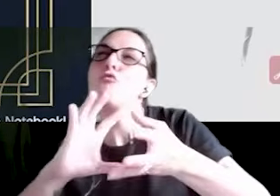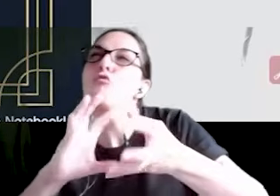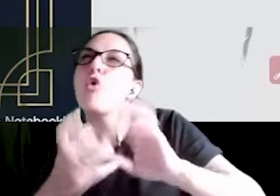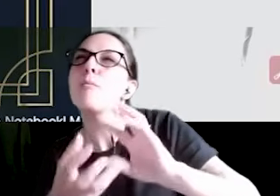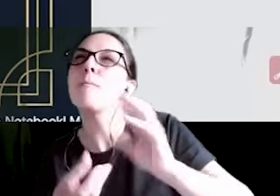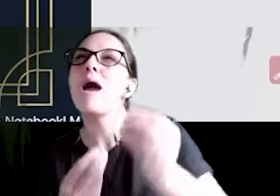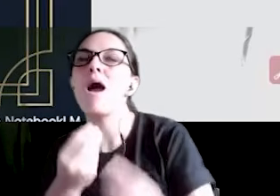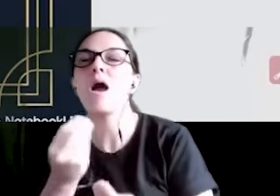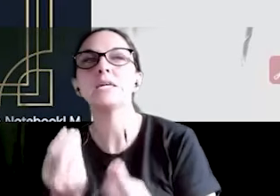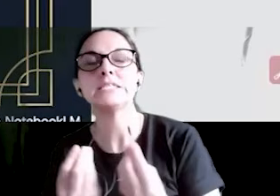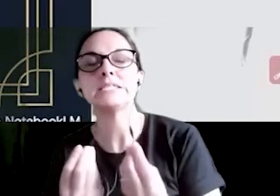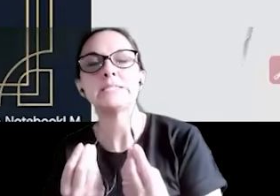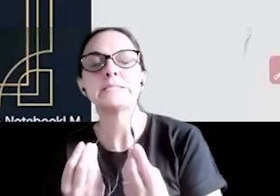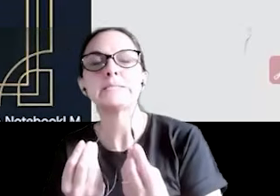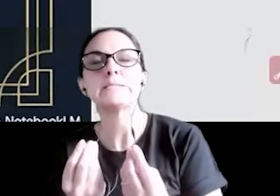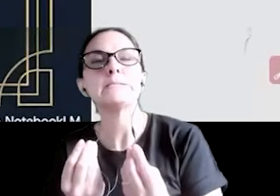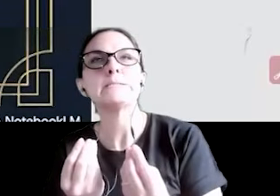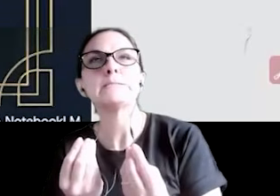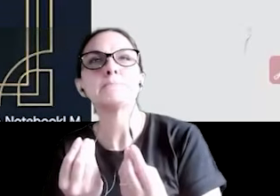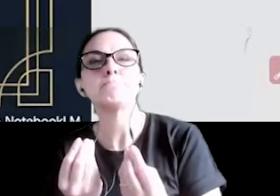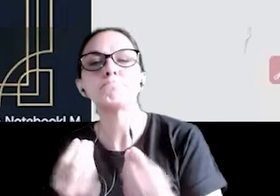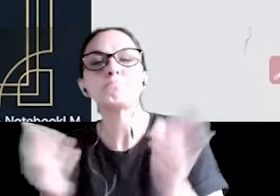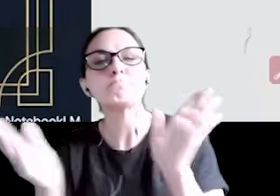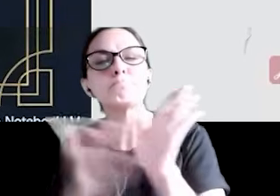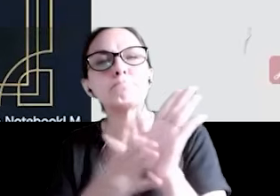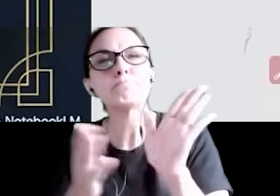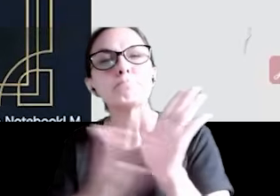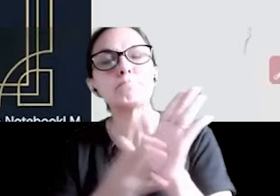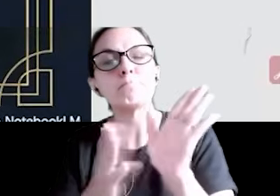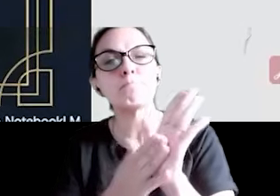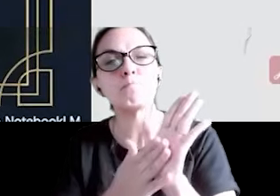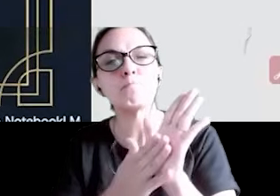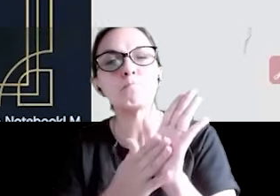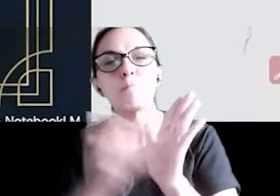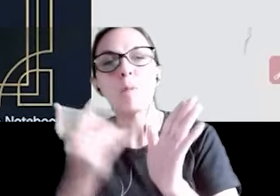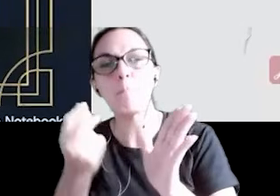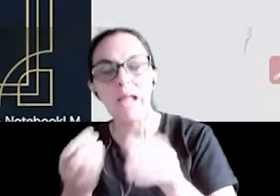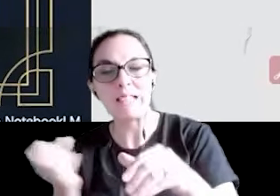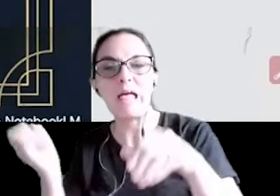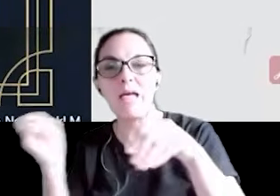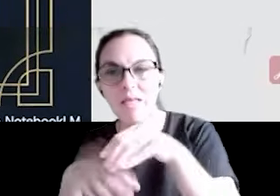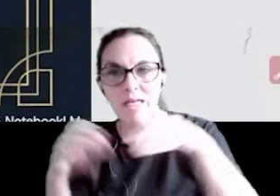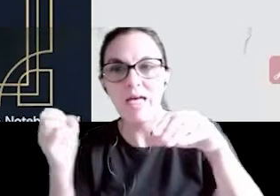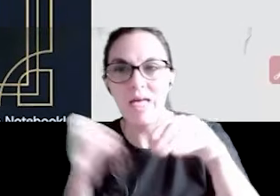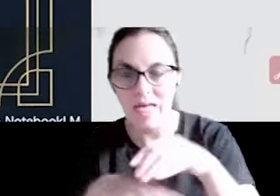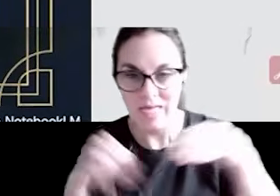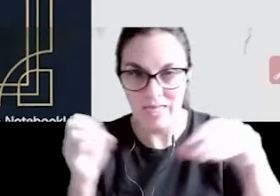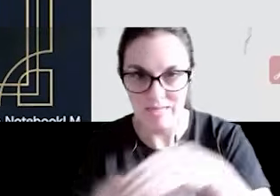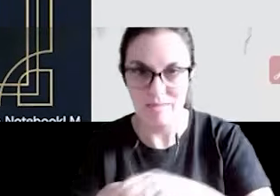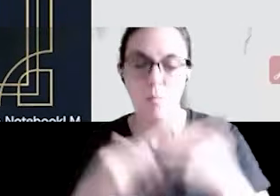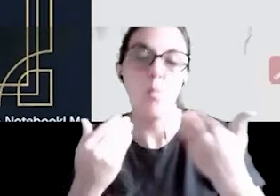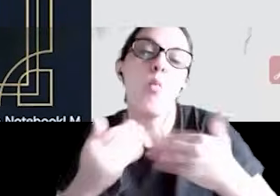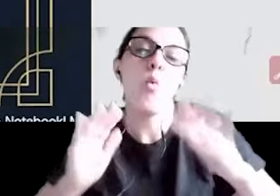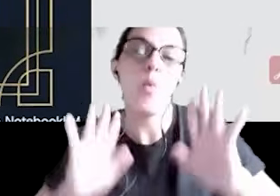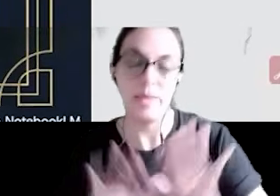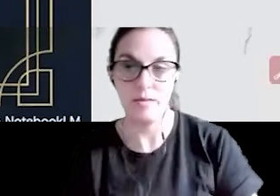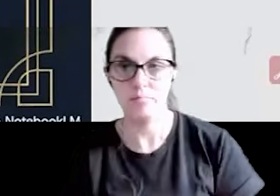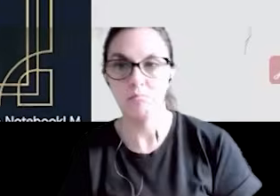de justificar determinados depósitos dentro de entidades financieras. Esto es interesante